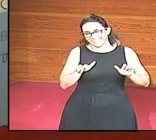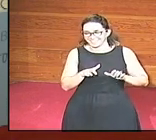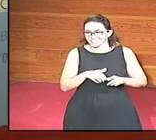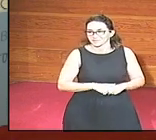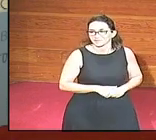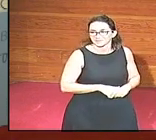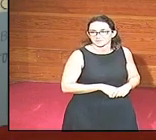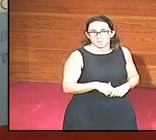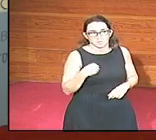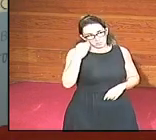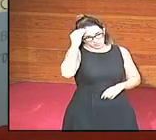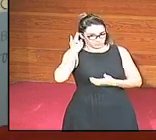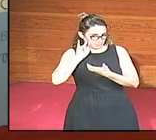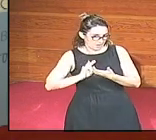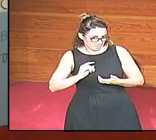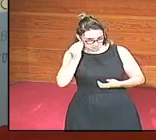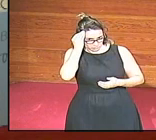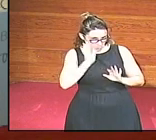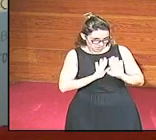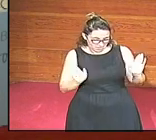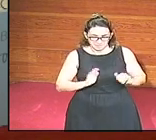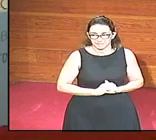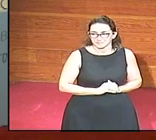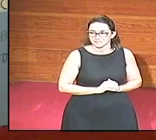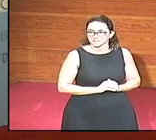Bueno, no creo que me llamen.